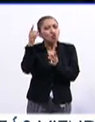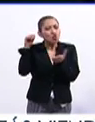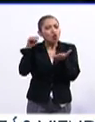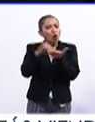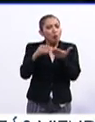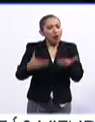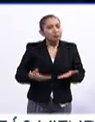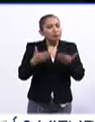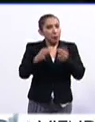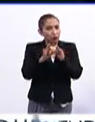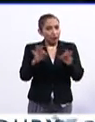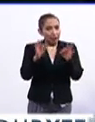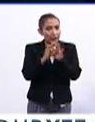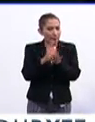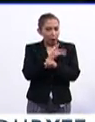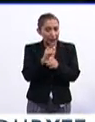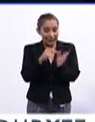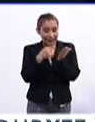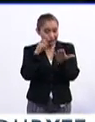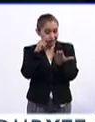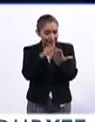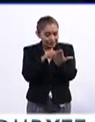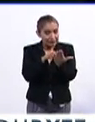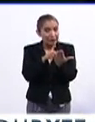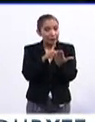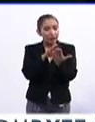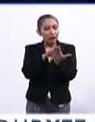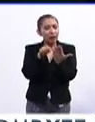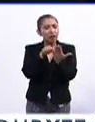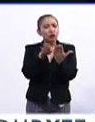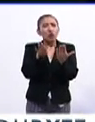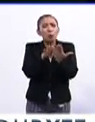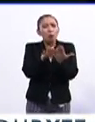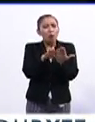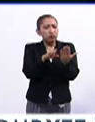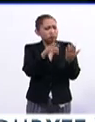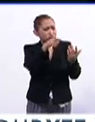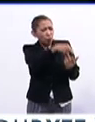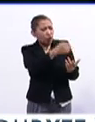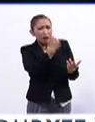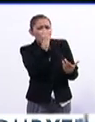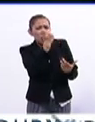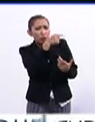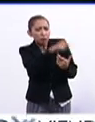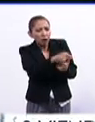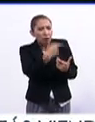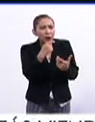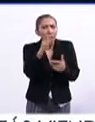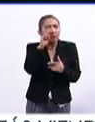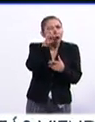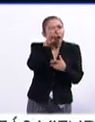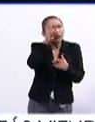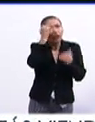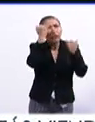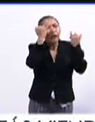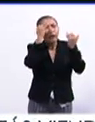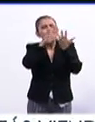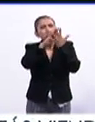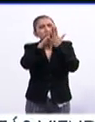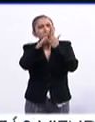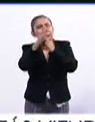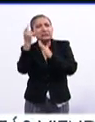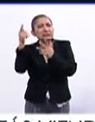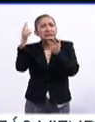motivacional muy importante porque muestra como un estudiante va convenciendo se dé una idea como